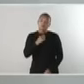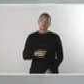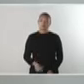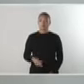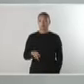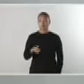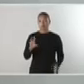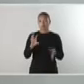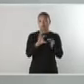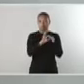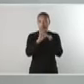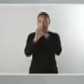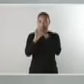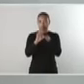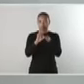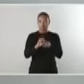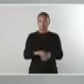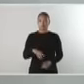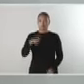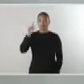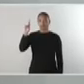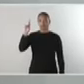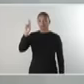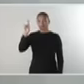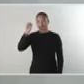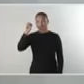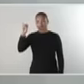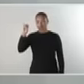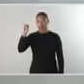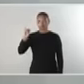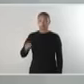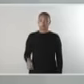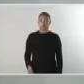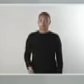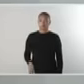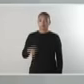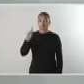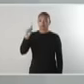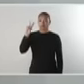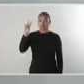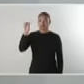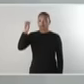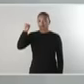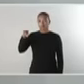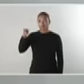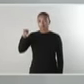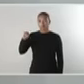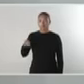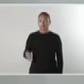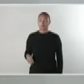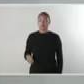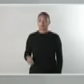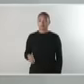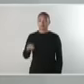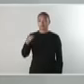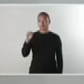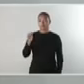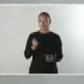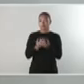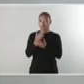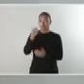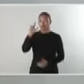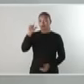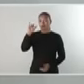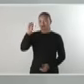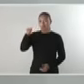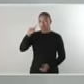de la coalición conformada por los partidos revolucionario institucional partido verde ecologista de México partido Nueva